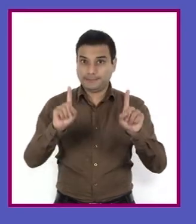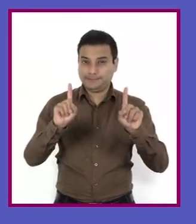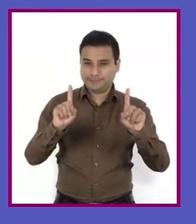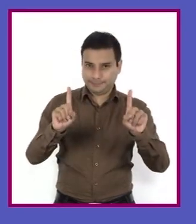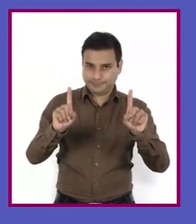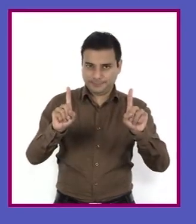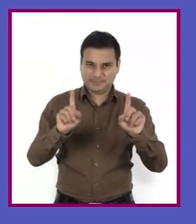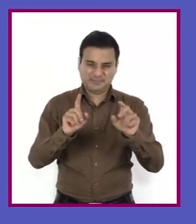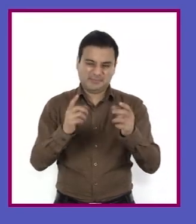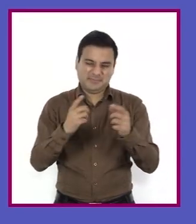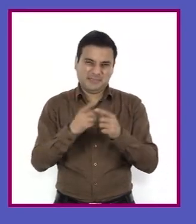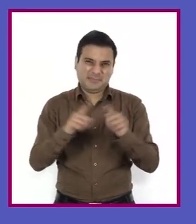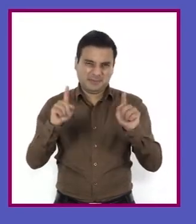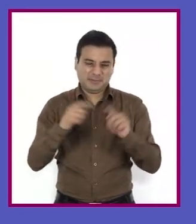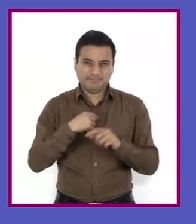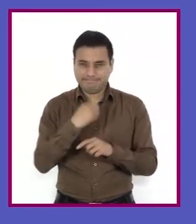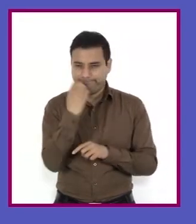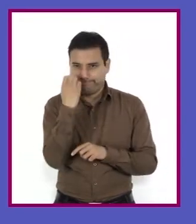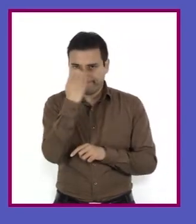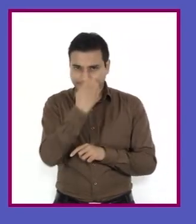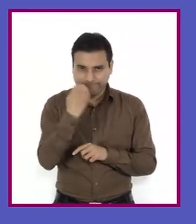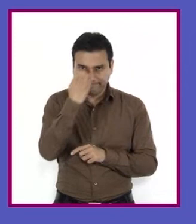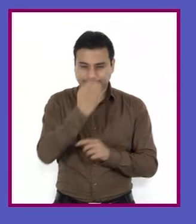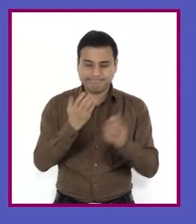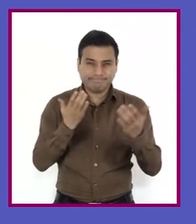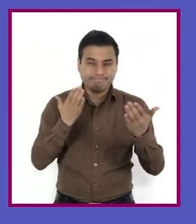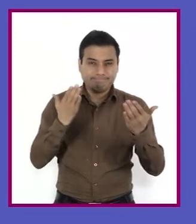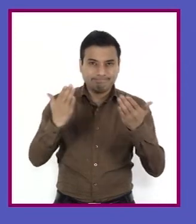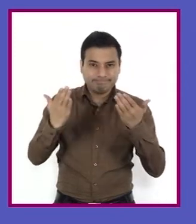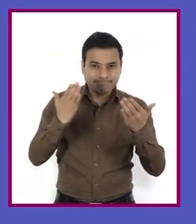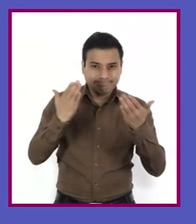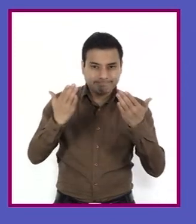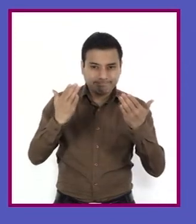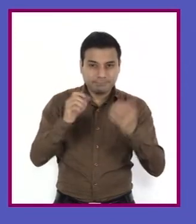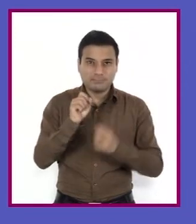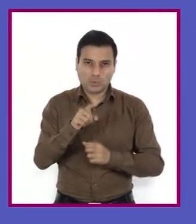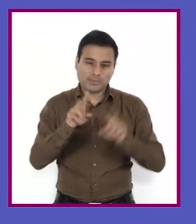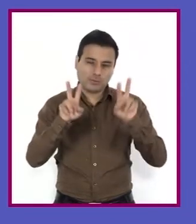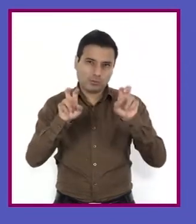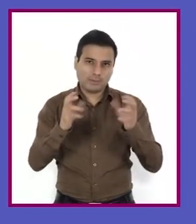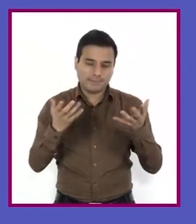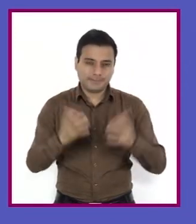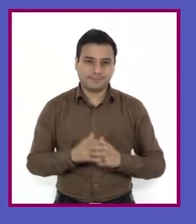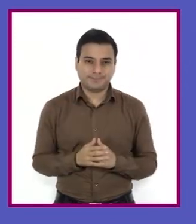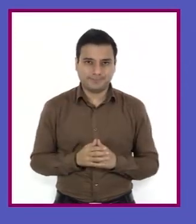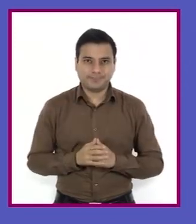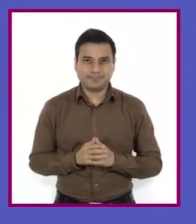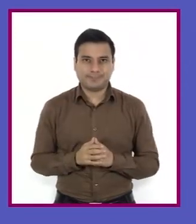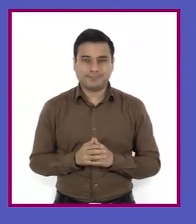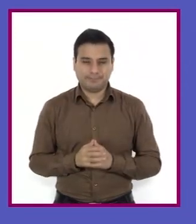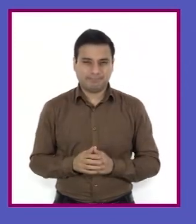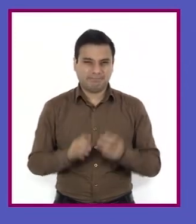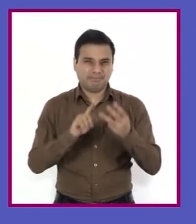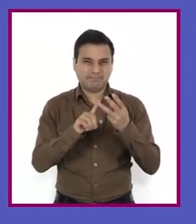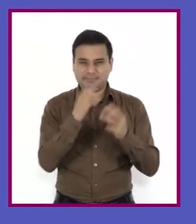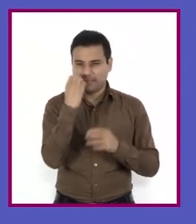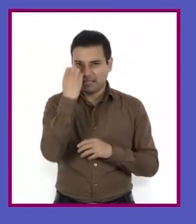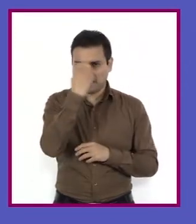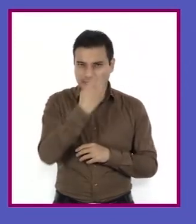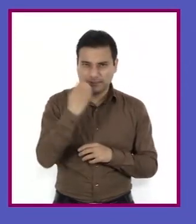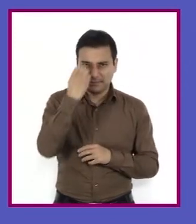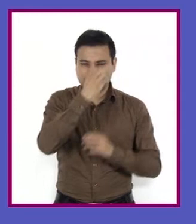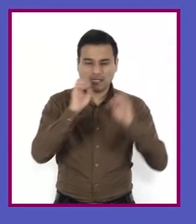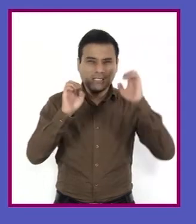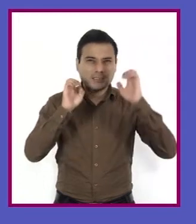sean diferentes, pero en este caso, con la misma temática. En el análisis expositivo se